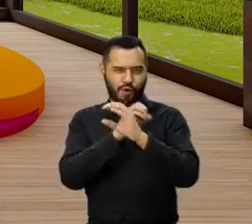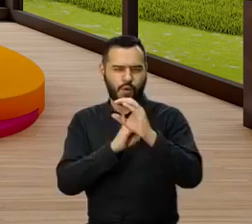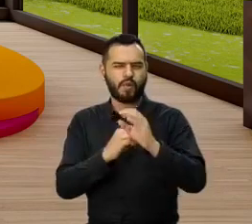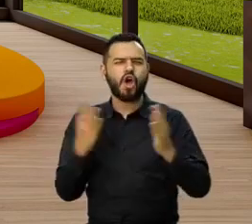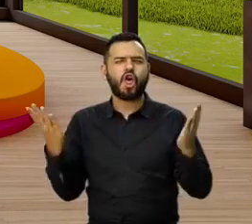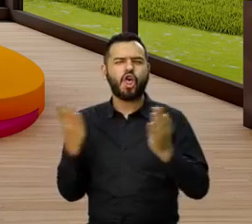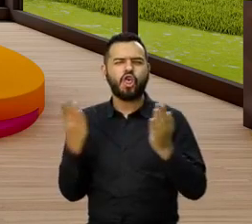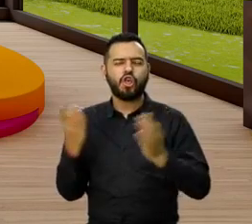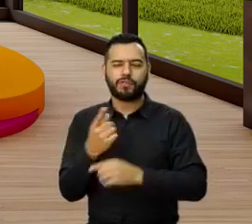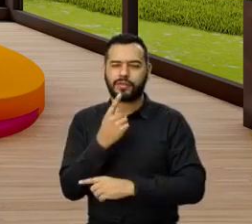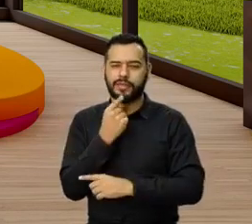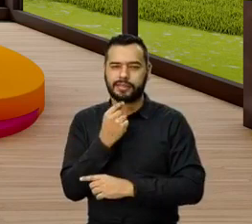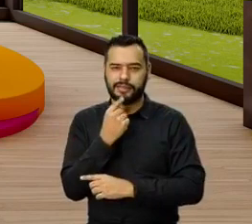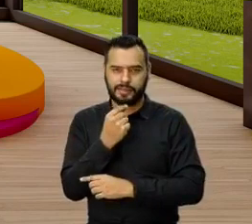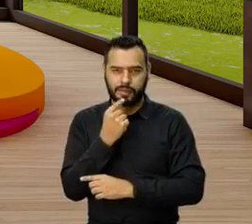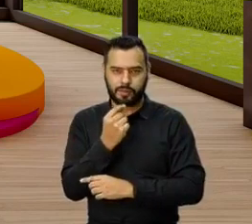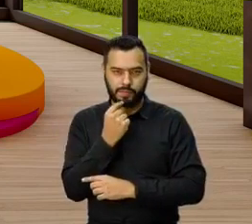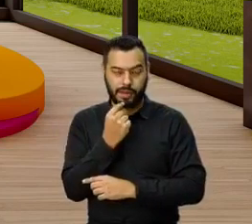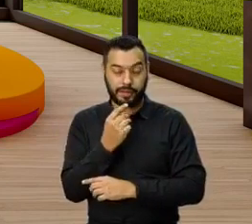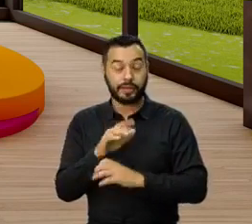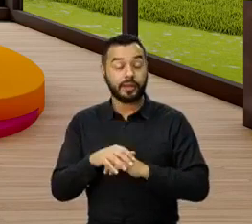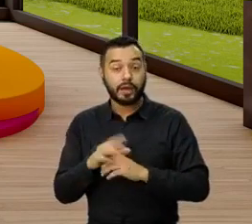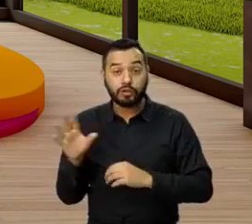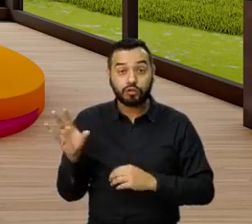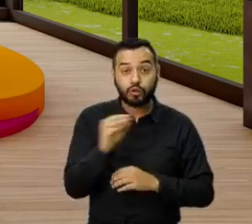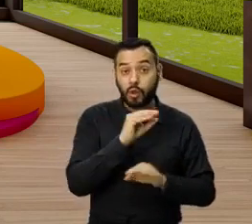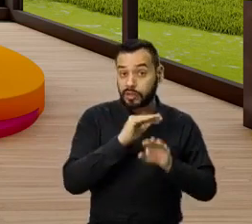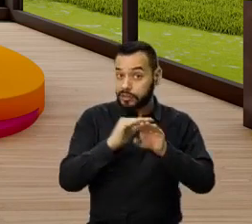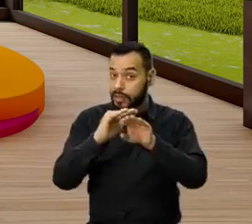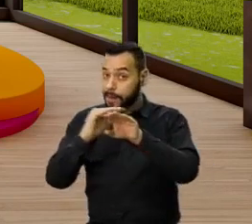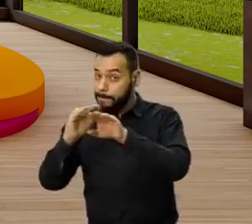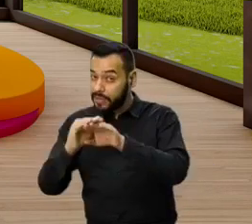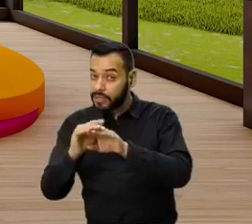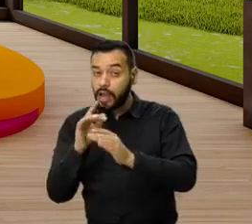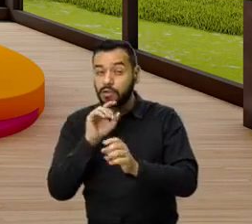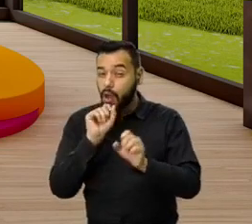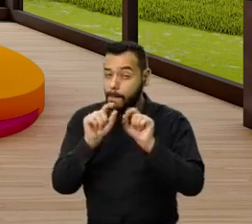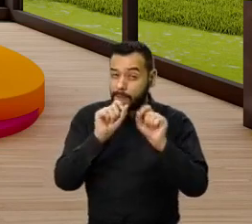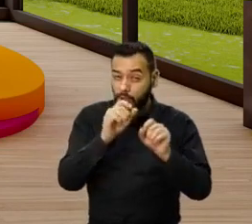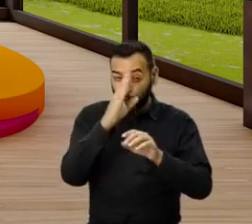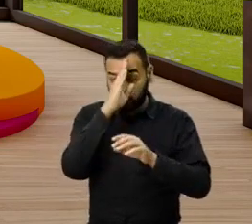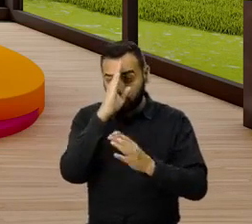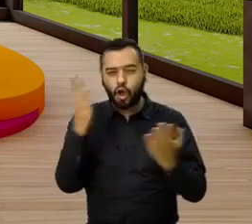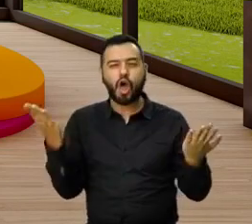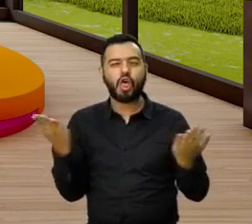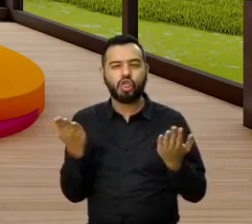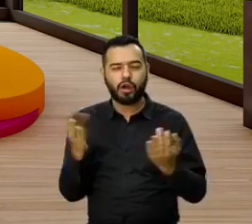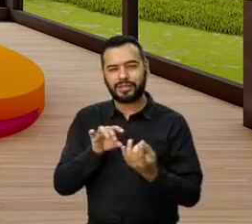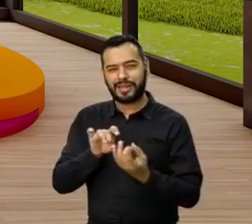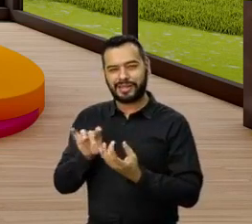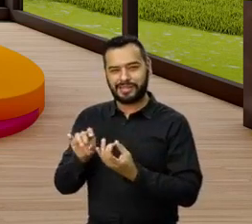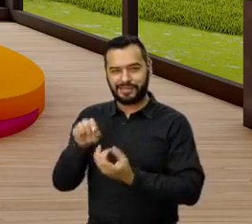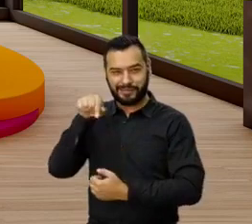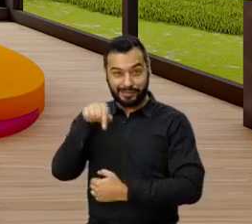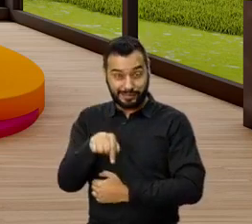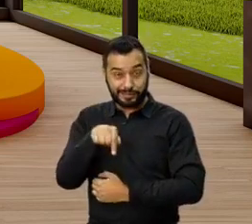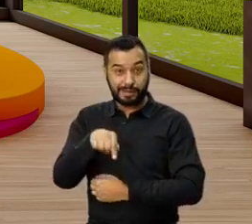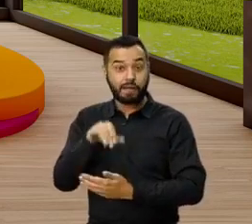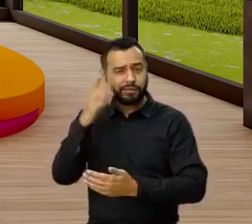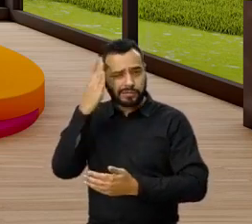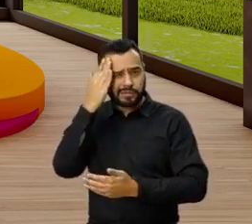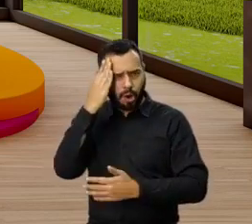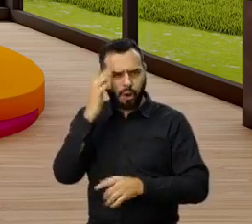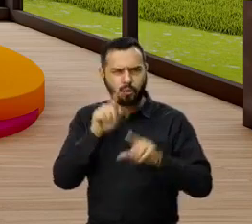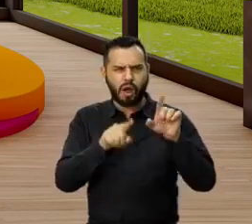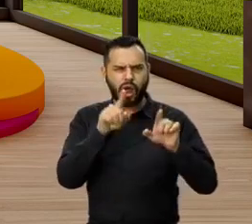ubicado en zipaquirá así que todos muy invitados a participar con sus preguntas a través del chat nosotros sabemos que